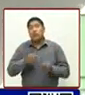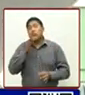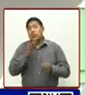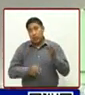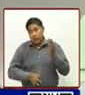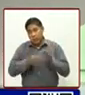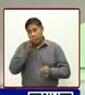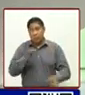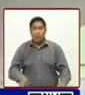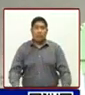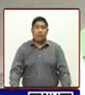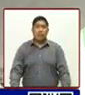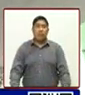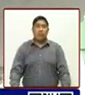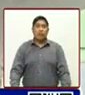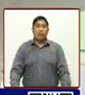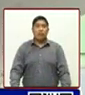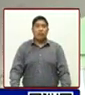justicia.